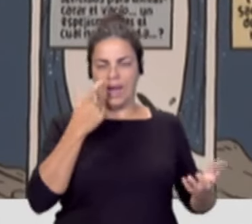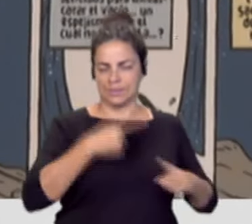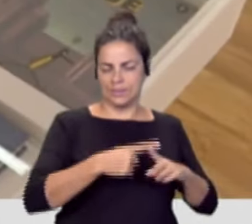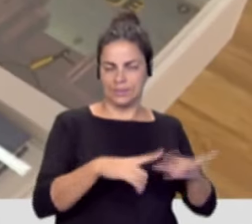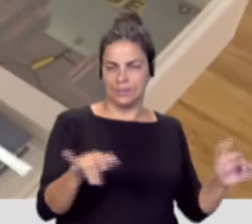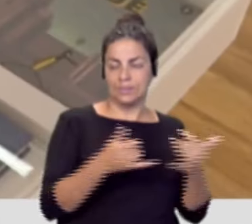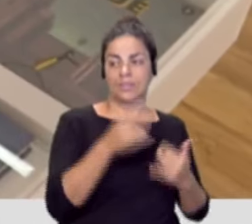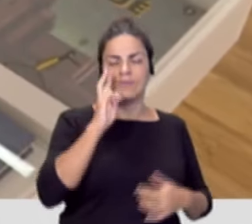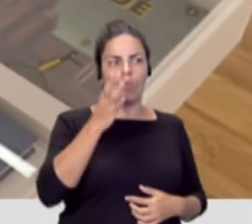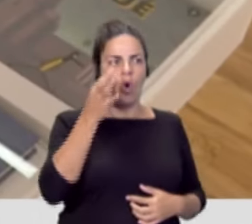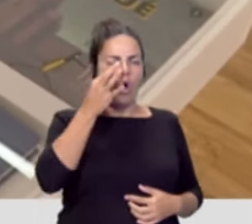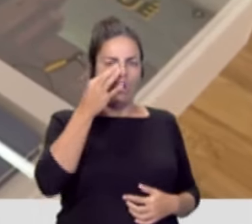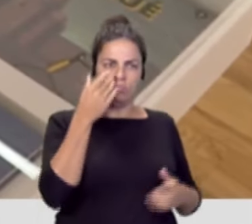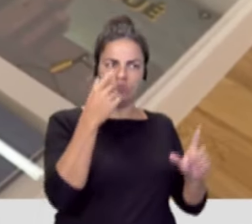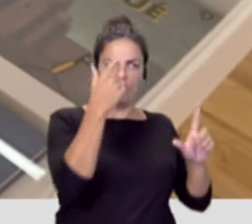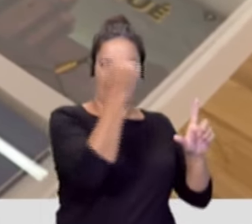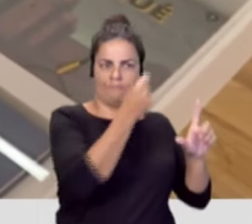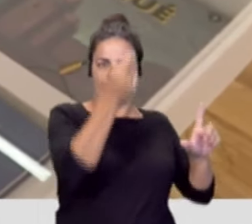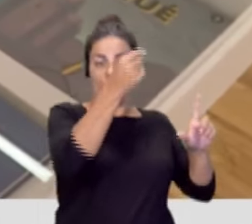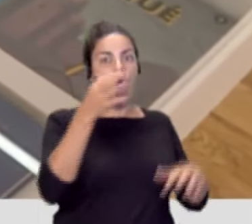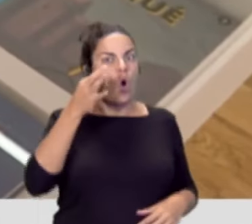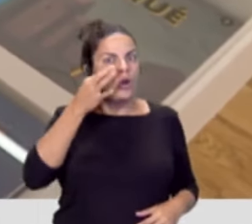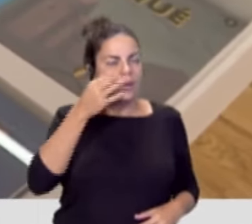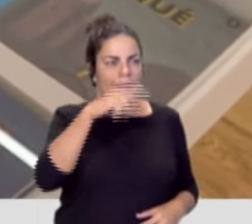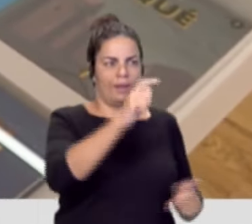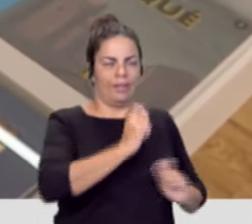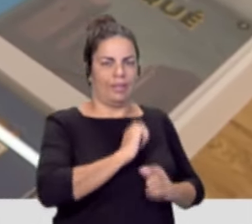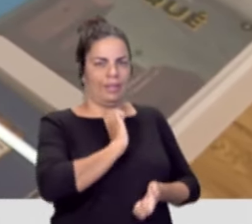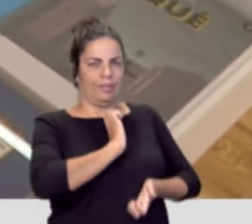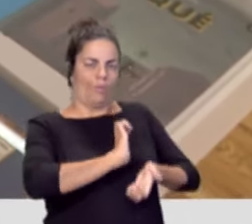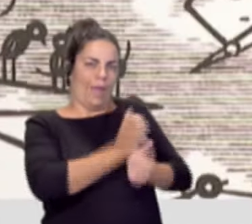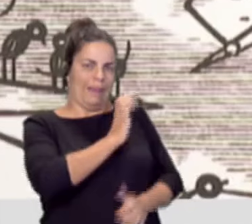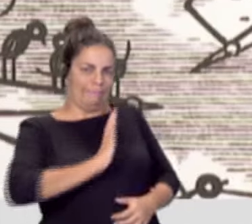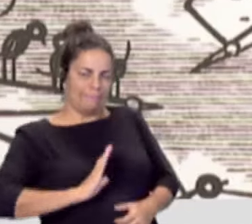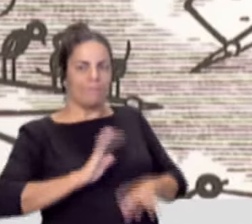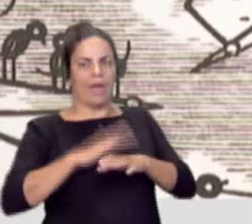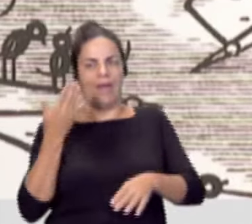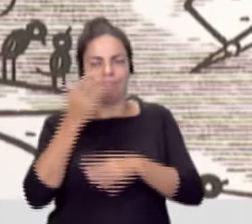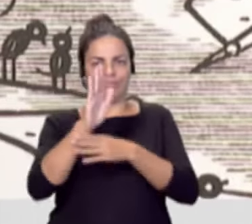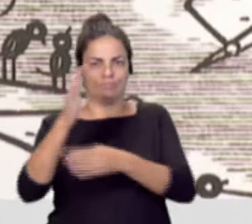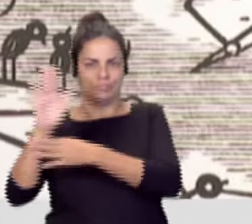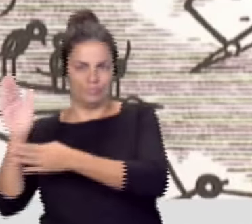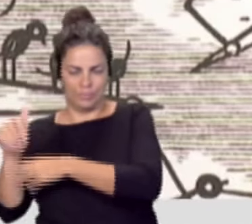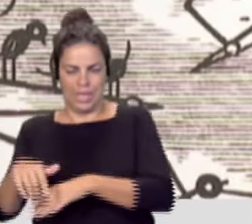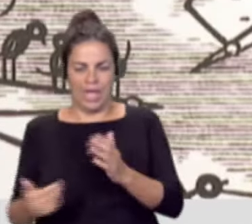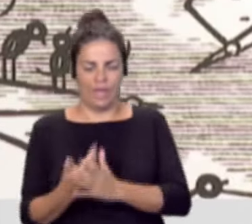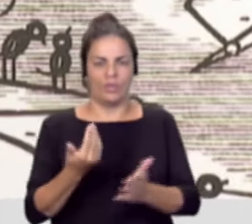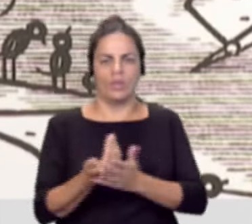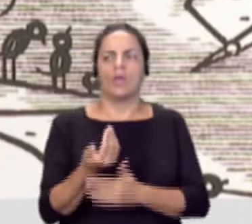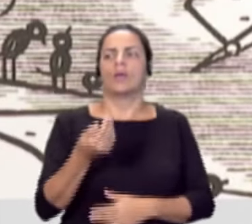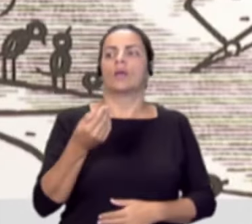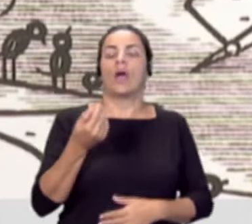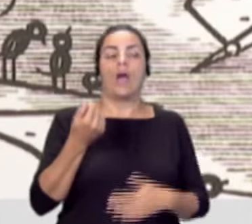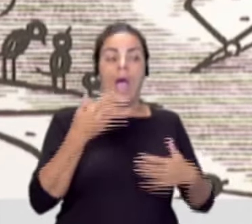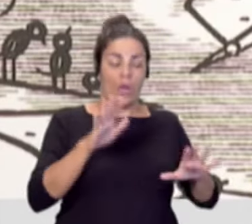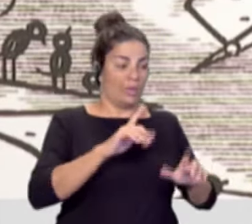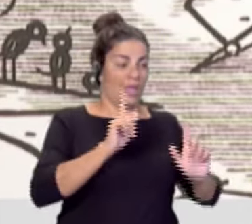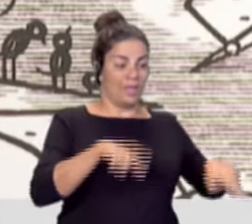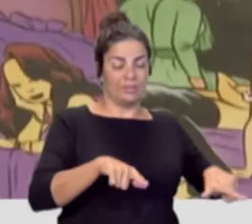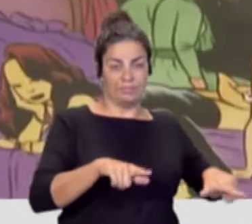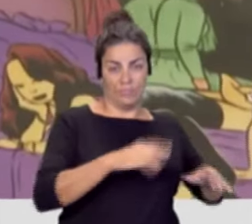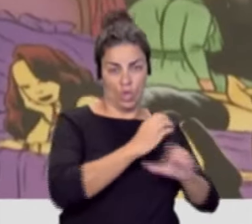de obras originales que nos ha cedido para poder exponerlas durante estos días. Hasta se podrán visitar incluso hasta una vez finalizado el salón, hasta